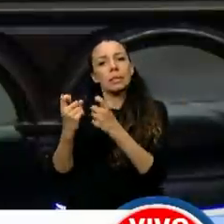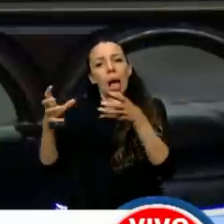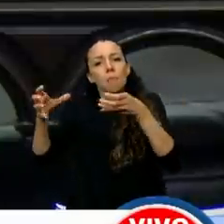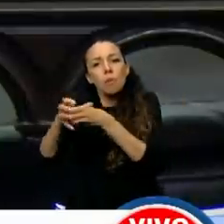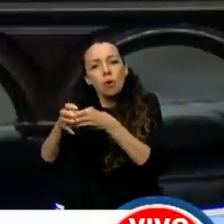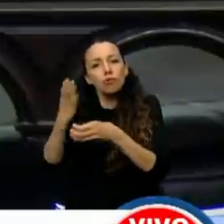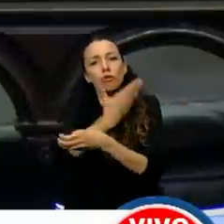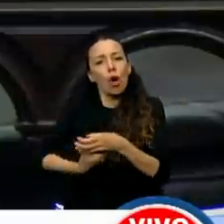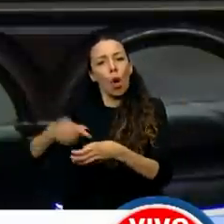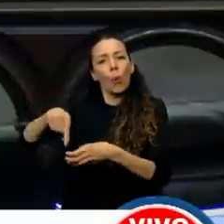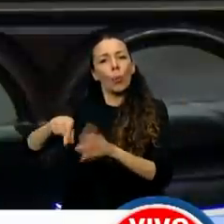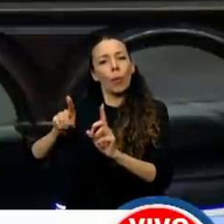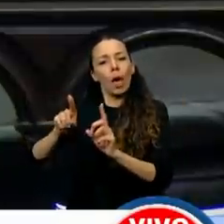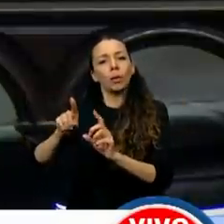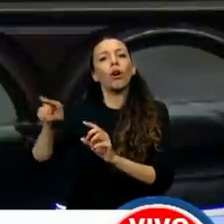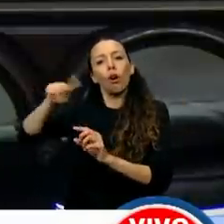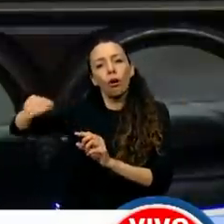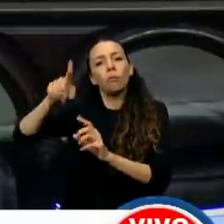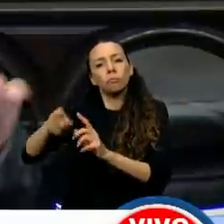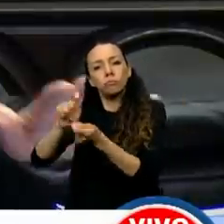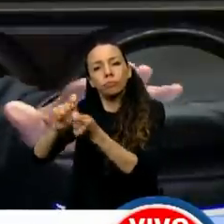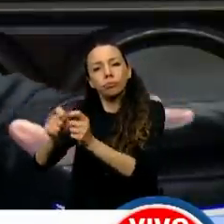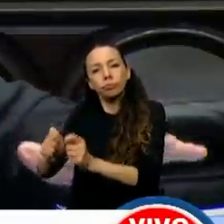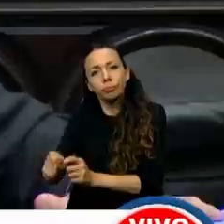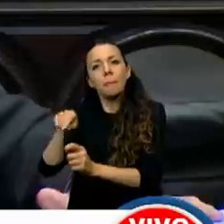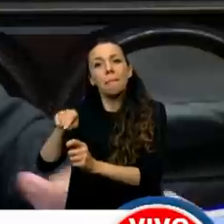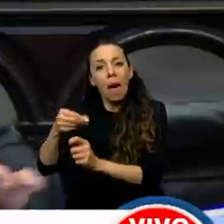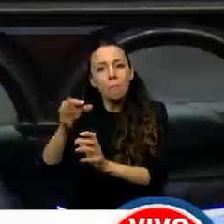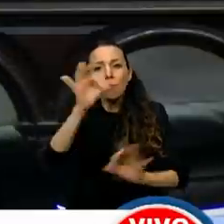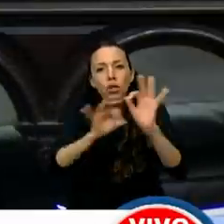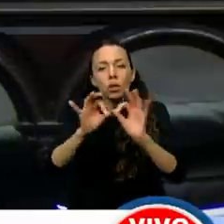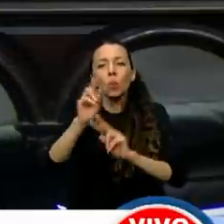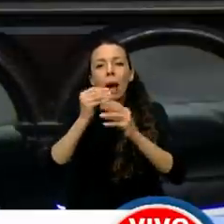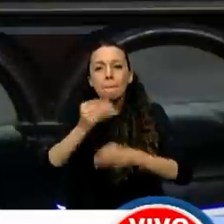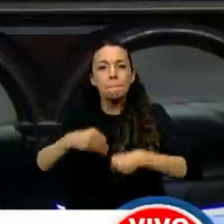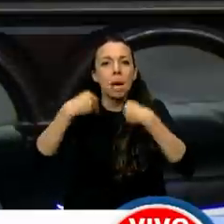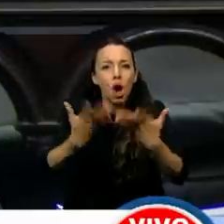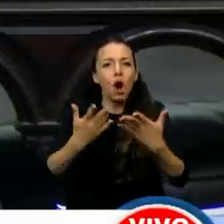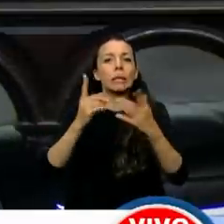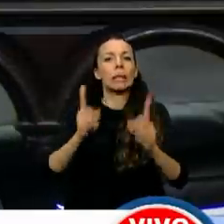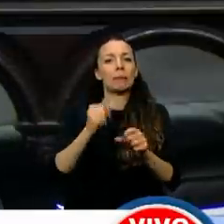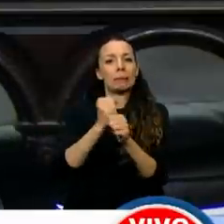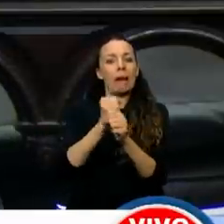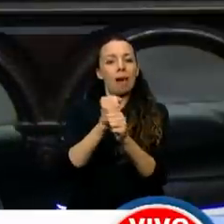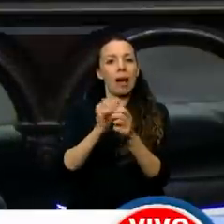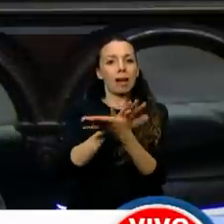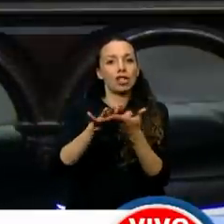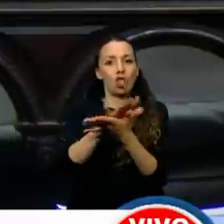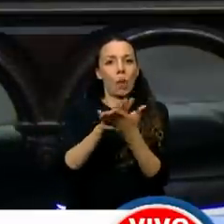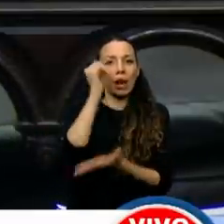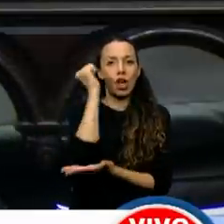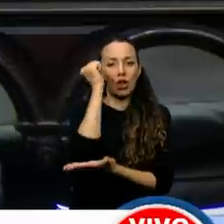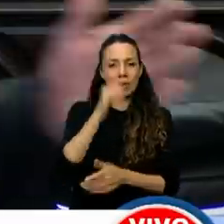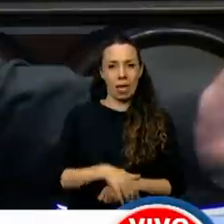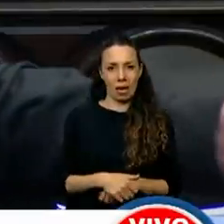predispusiera a producir los cambios necesarios para mejorar este proyecto y para empezar a trabajar en resolver estas cuestiones de la economía